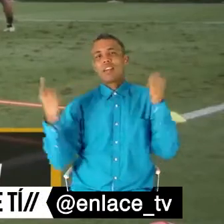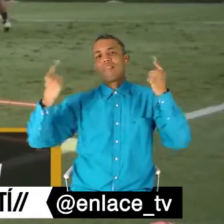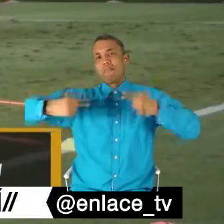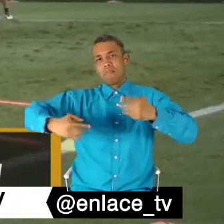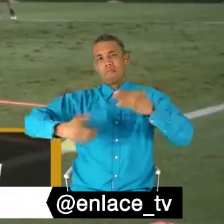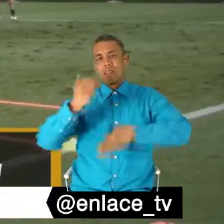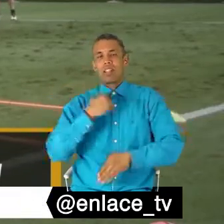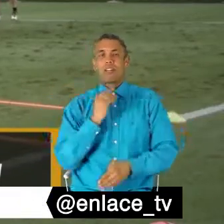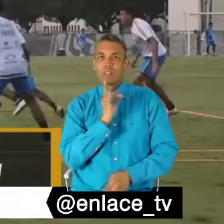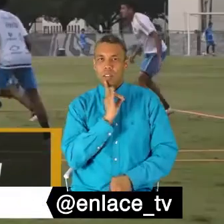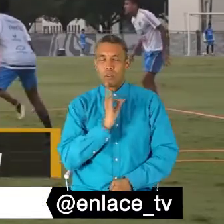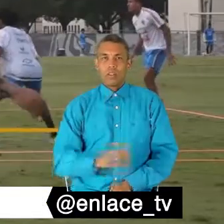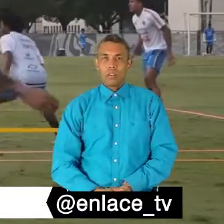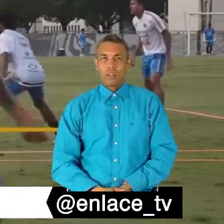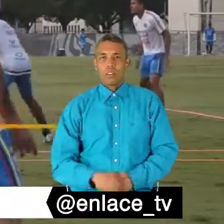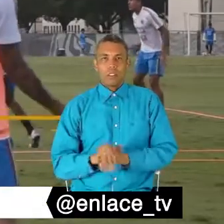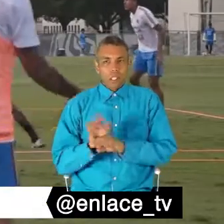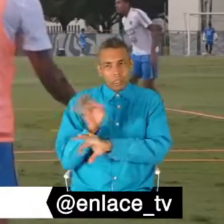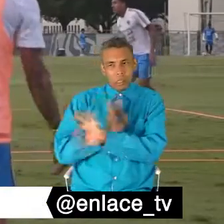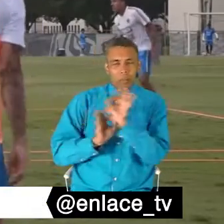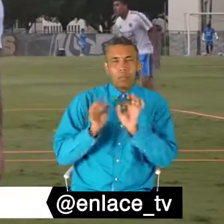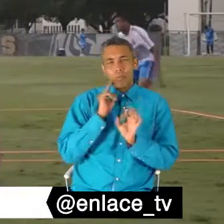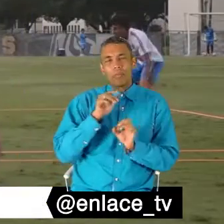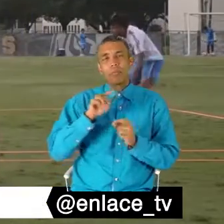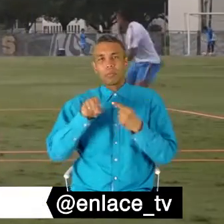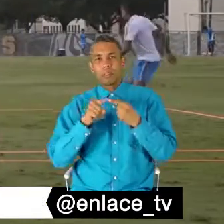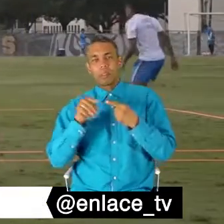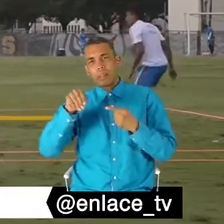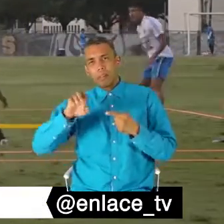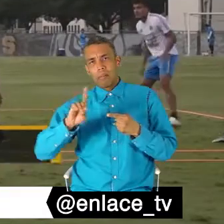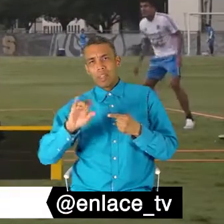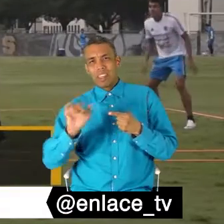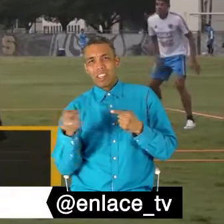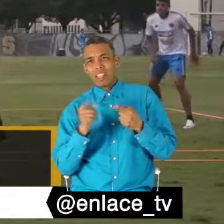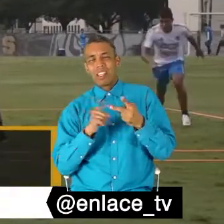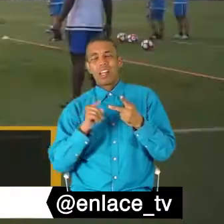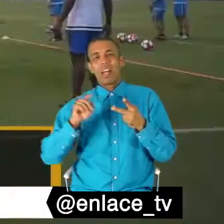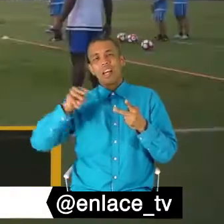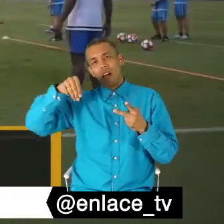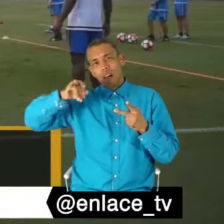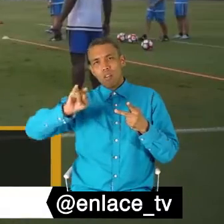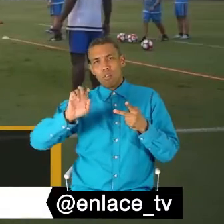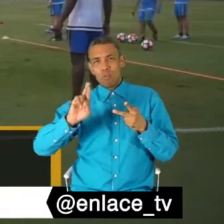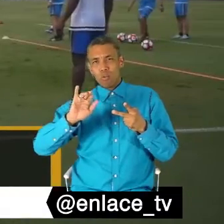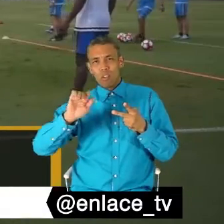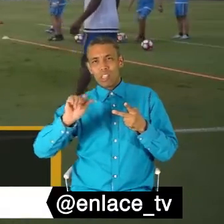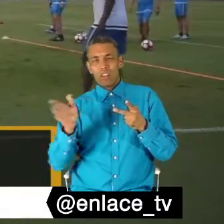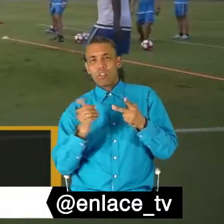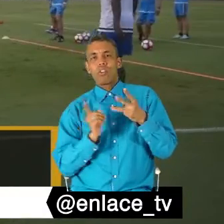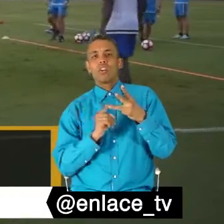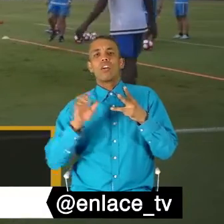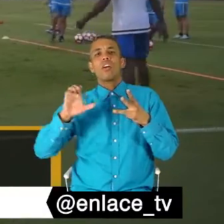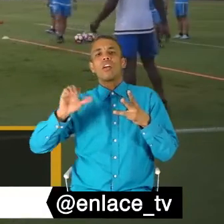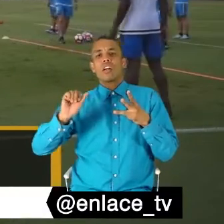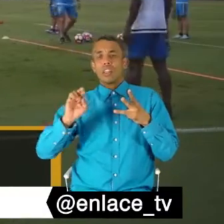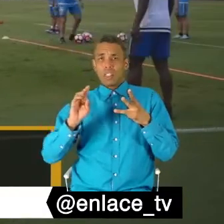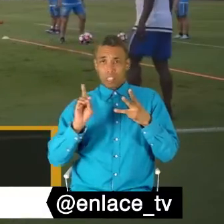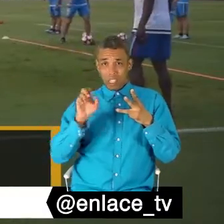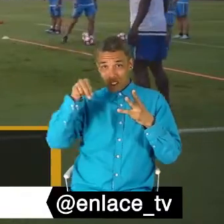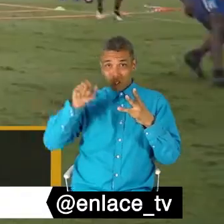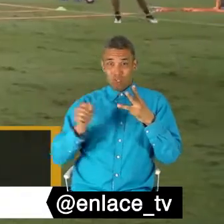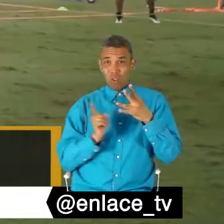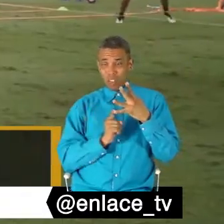hoy. Siguen ausentes en el grupo Estefan Medina, Óscar Murillo, Edwin Cardona y James Rodríguez. El volante Carlos Bacca aseguró que se siente clave